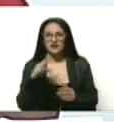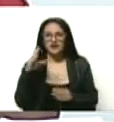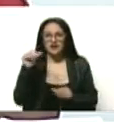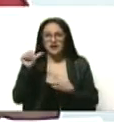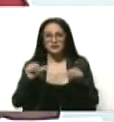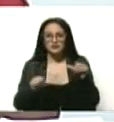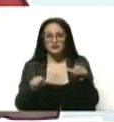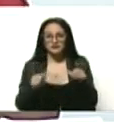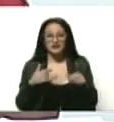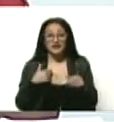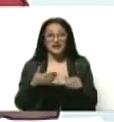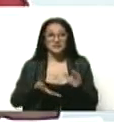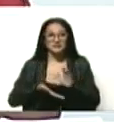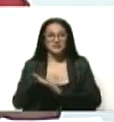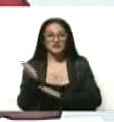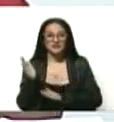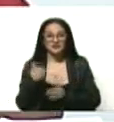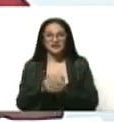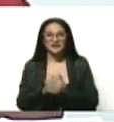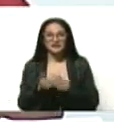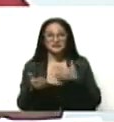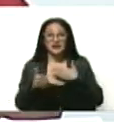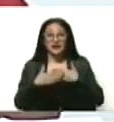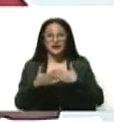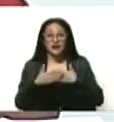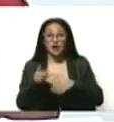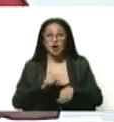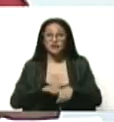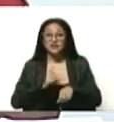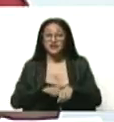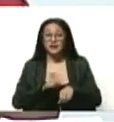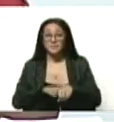iría demasiado" y alertaba con tiempo.